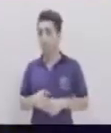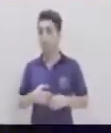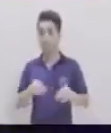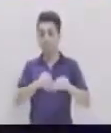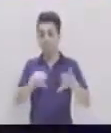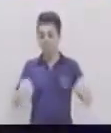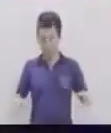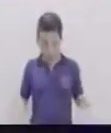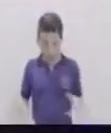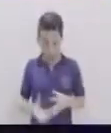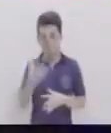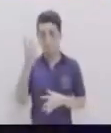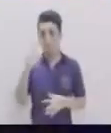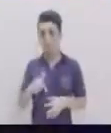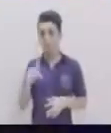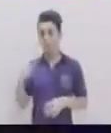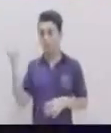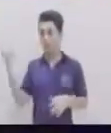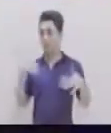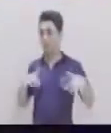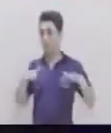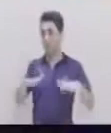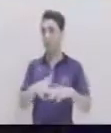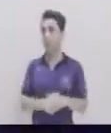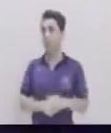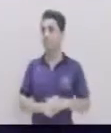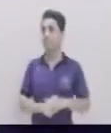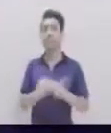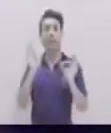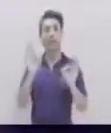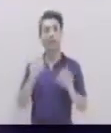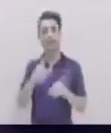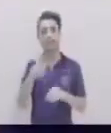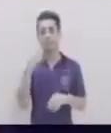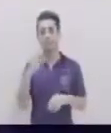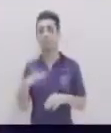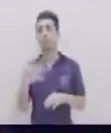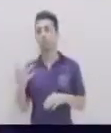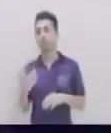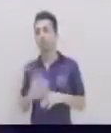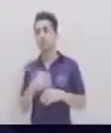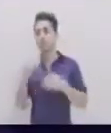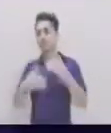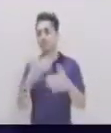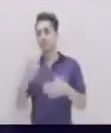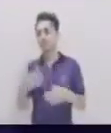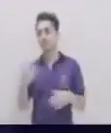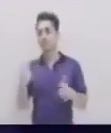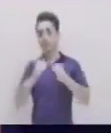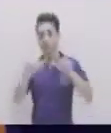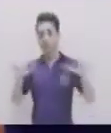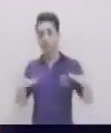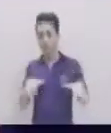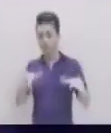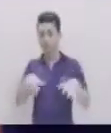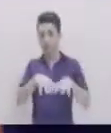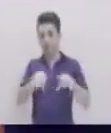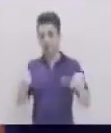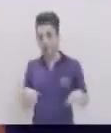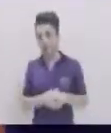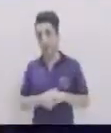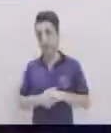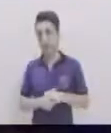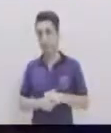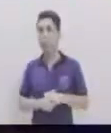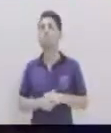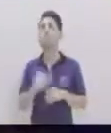formador, la tierra emergió de estos mares y fue así como dio paso también a la creación de los animales